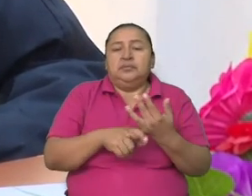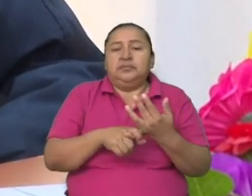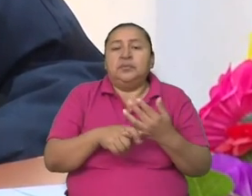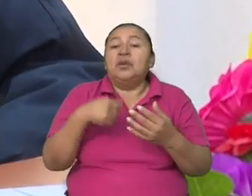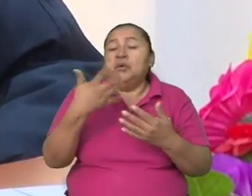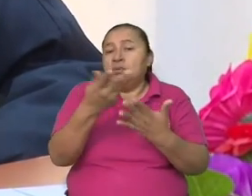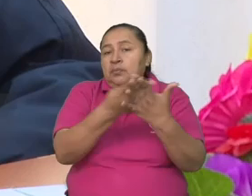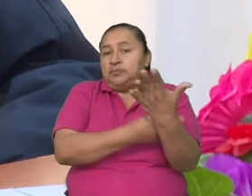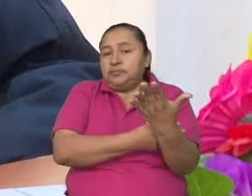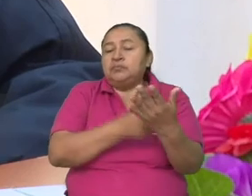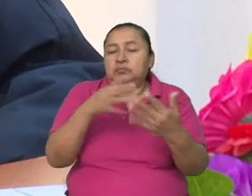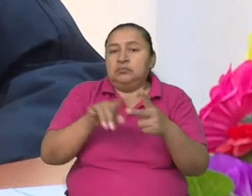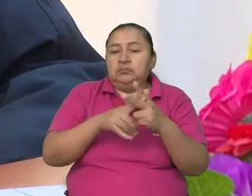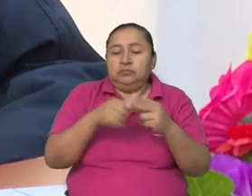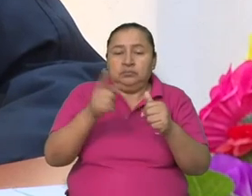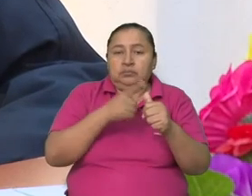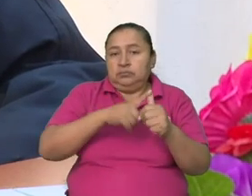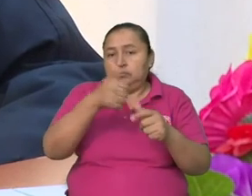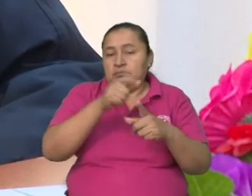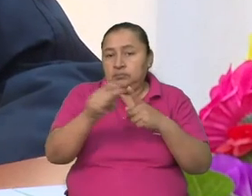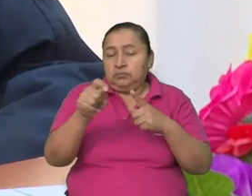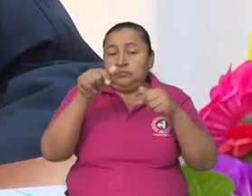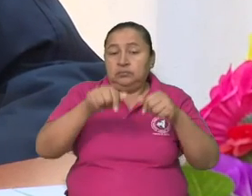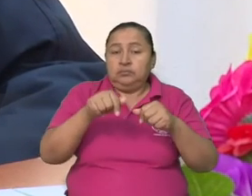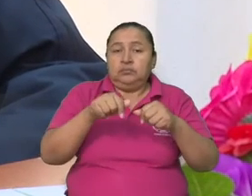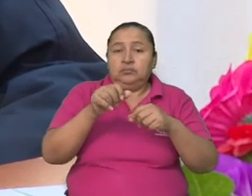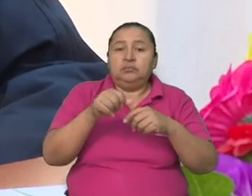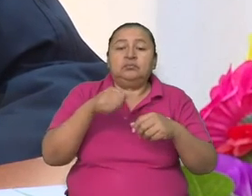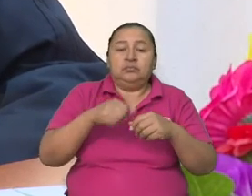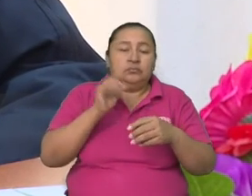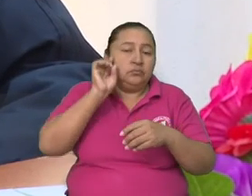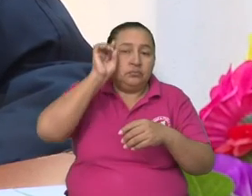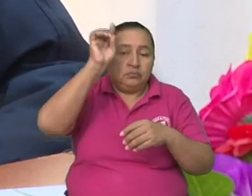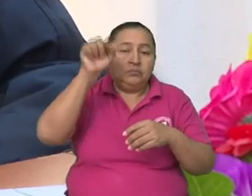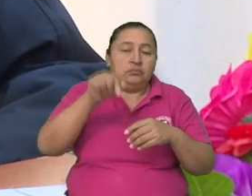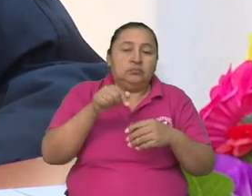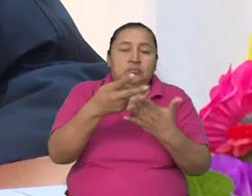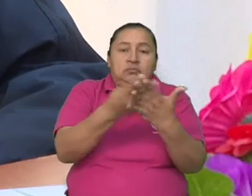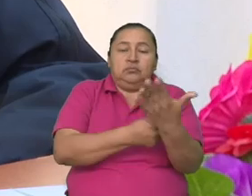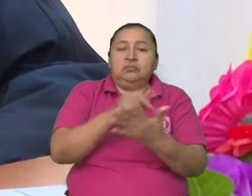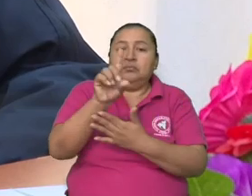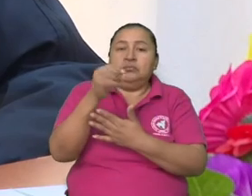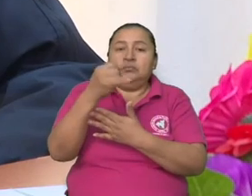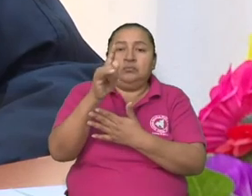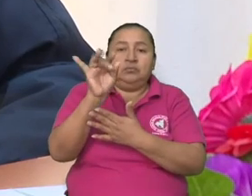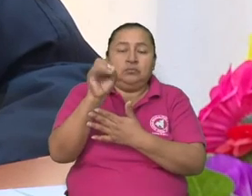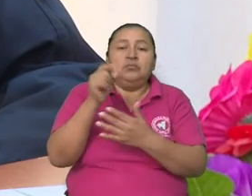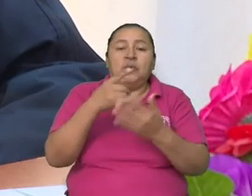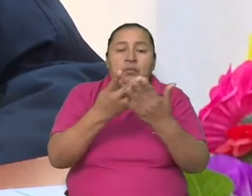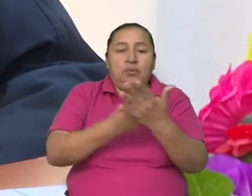los proyectos que vamos a arrancar ya en este primer trimestre de desarrollo, como es el proyecto logístico y el proyecto de